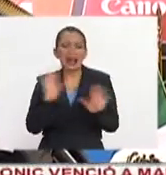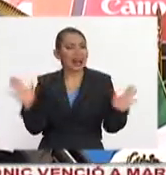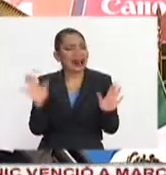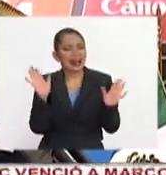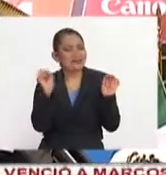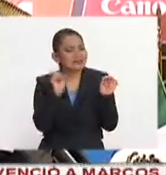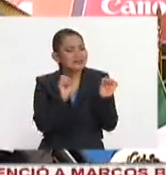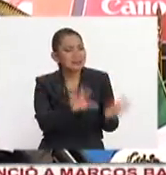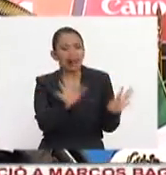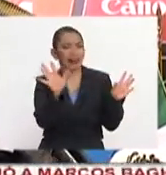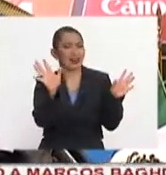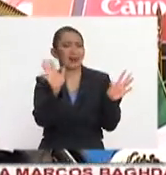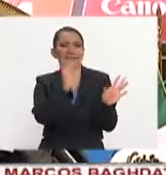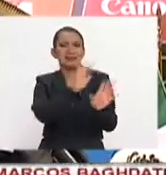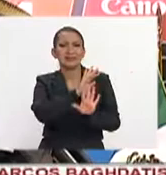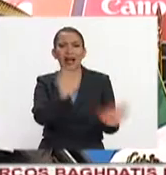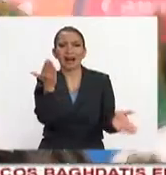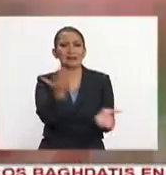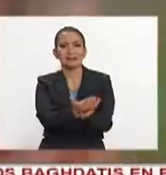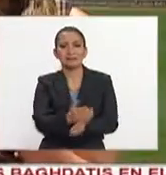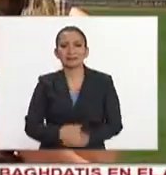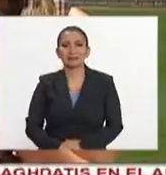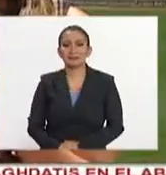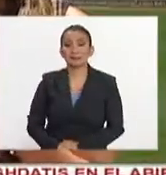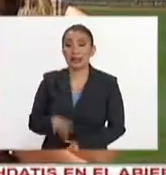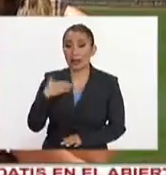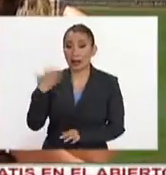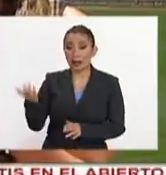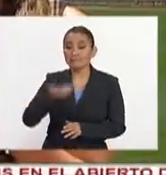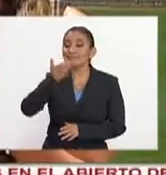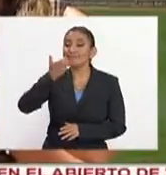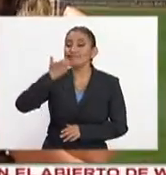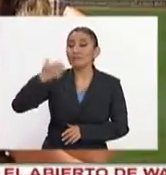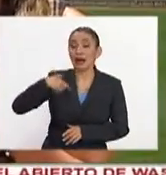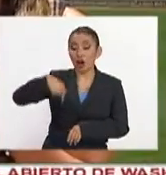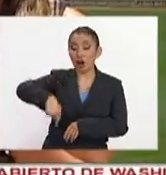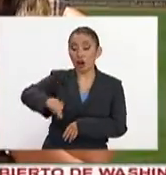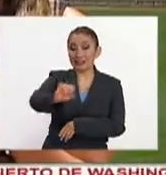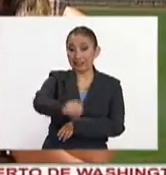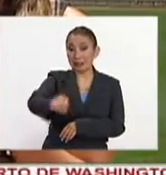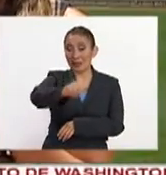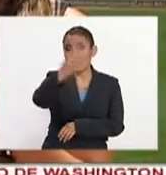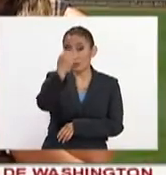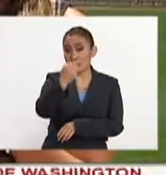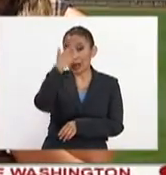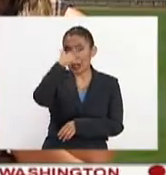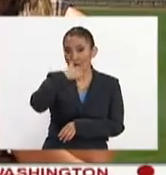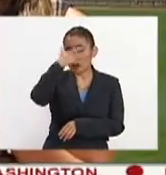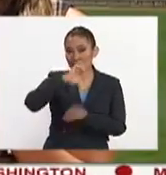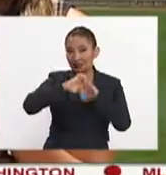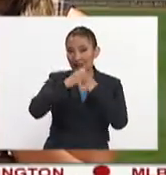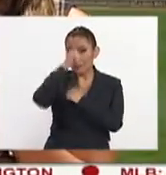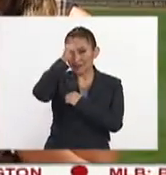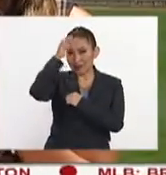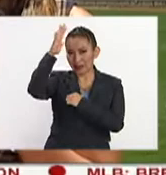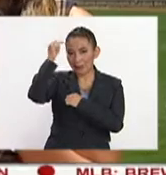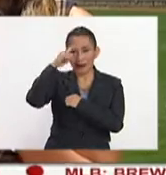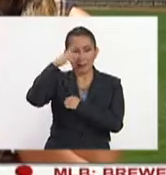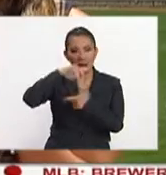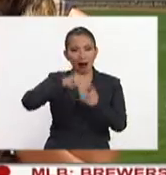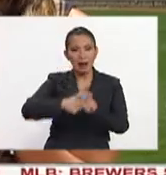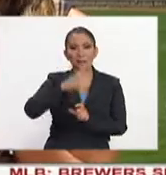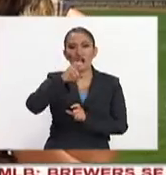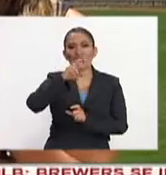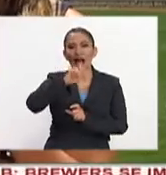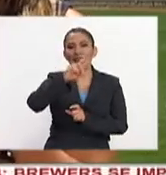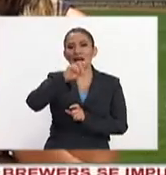está, vamos a darle punto final. El clásico capitalino será este sábado a las 9 de la noche en el Estadio Azteca. Para México al